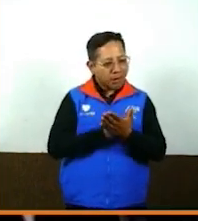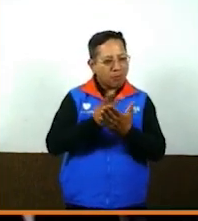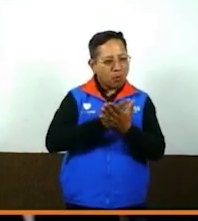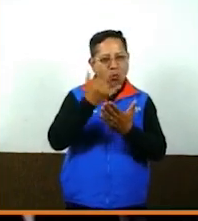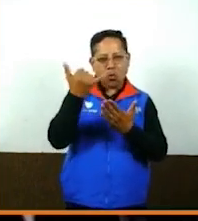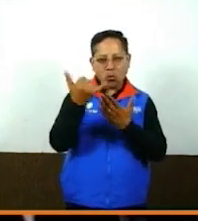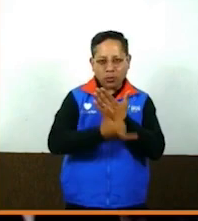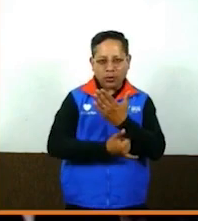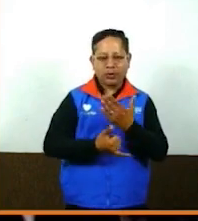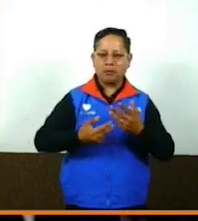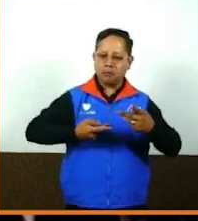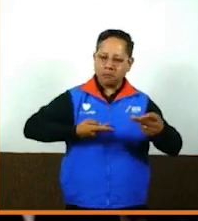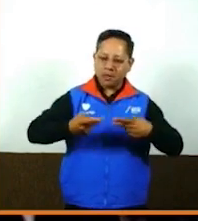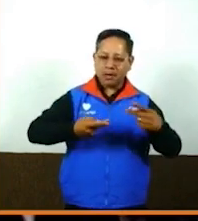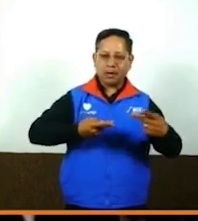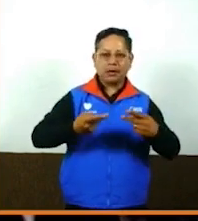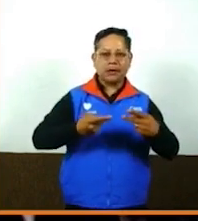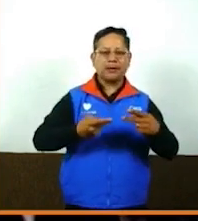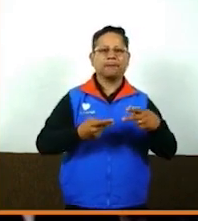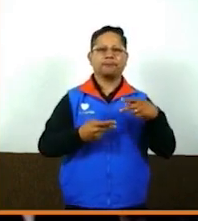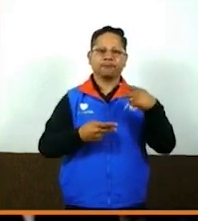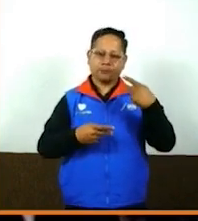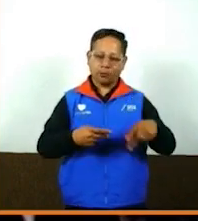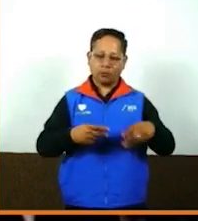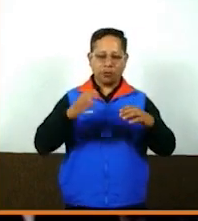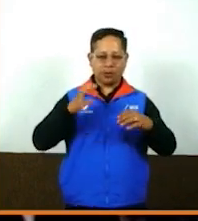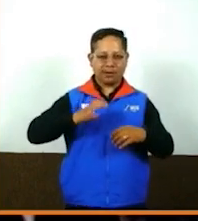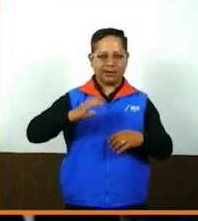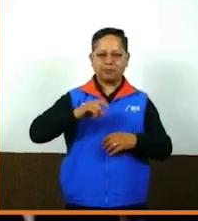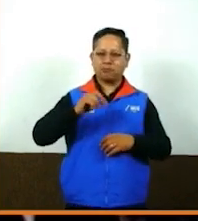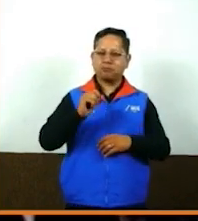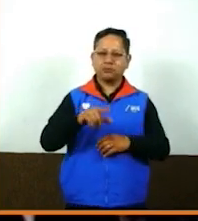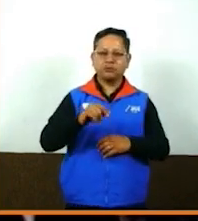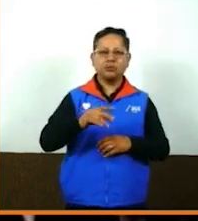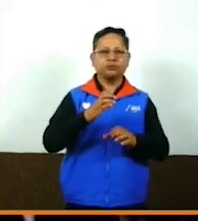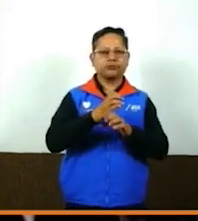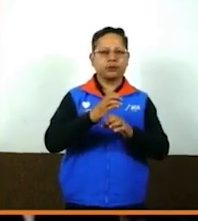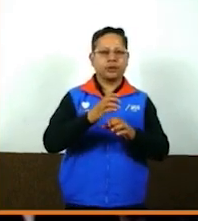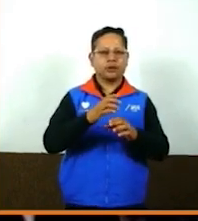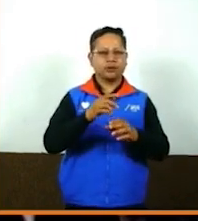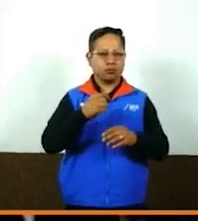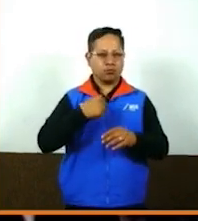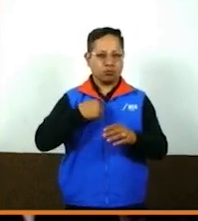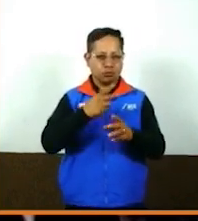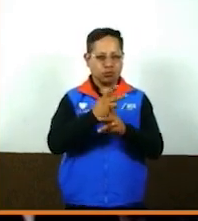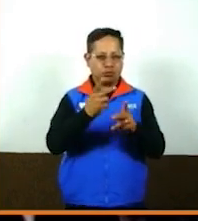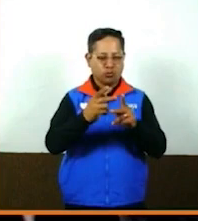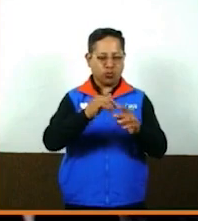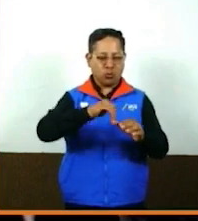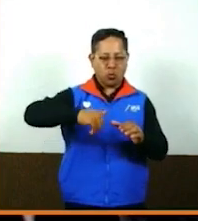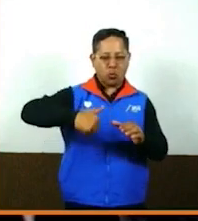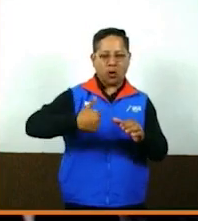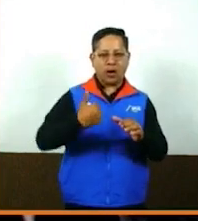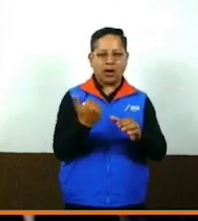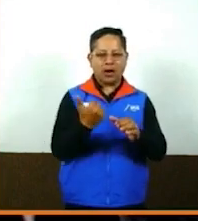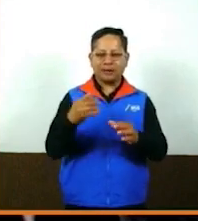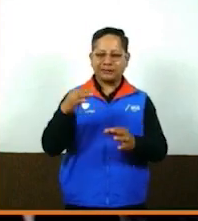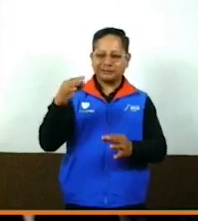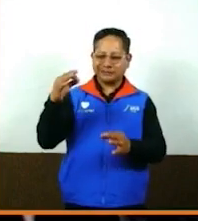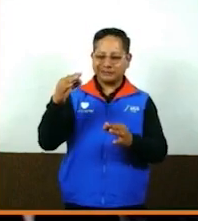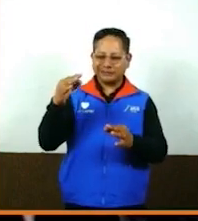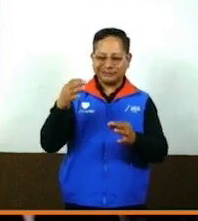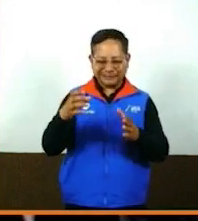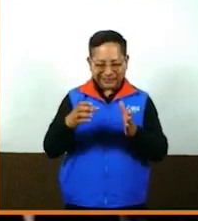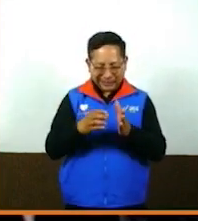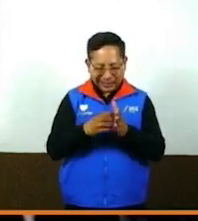proyectos para nuestros clientes. Mismo tema con los empaques, por ejemplo. En los empaques tenemos una situación